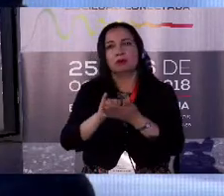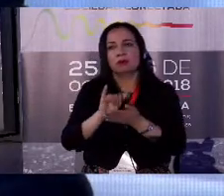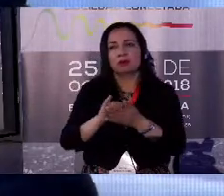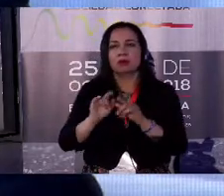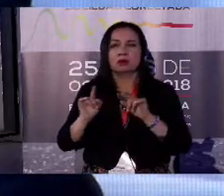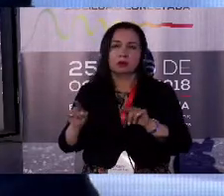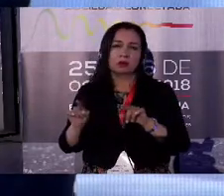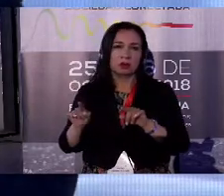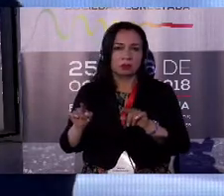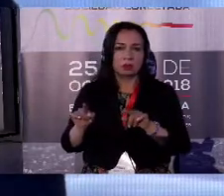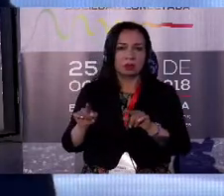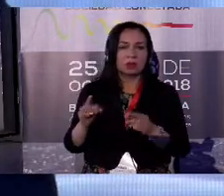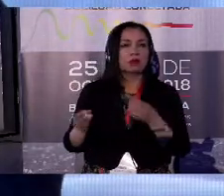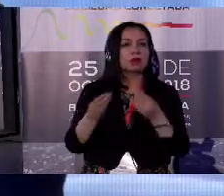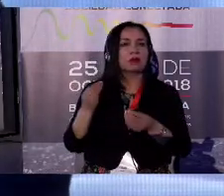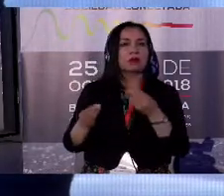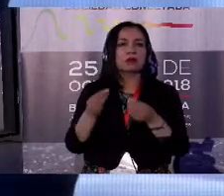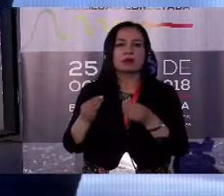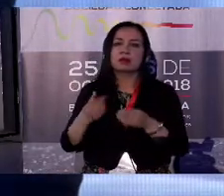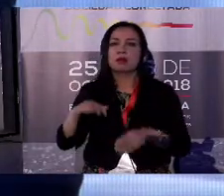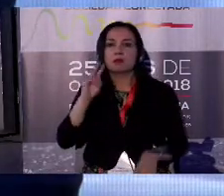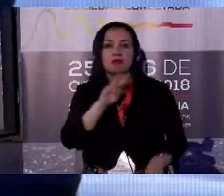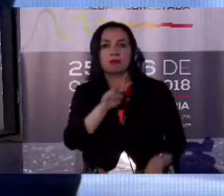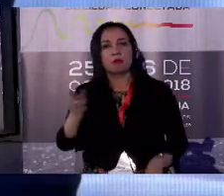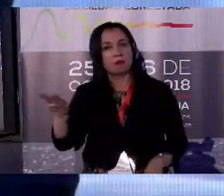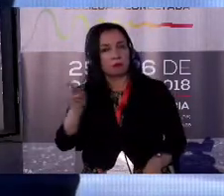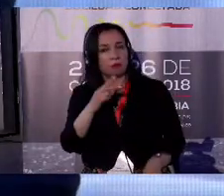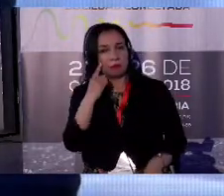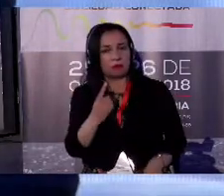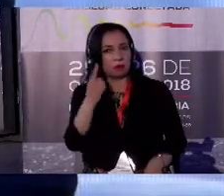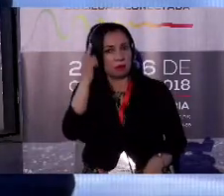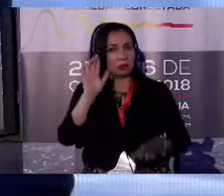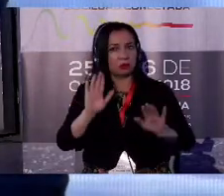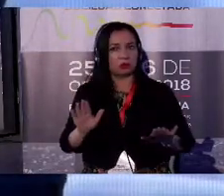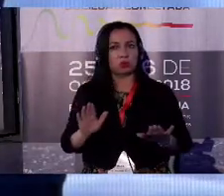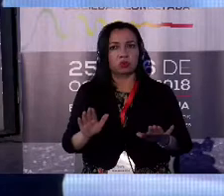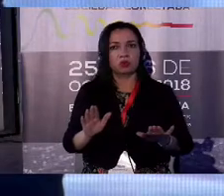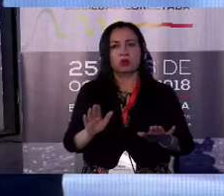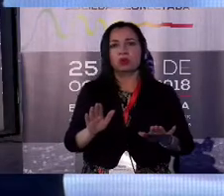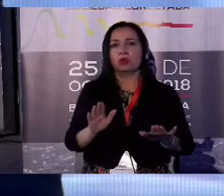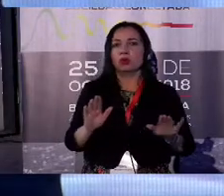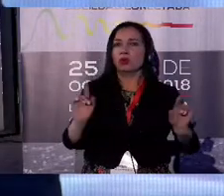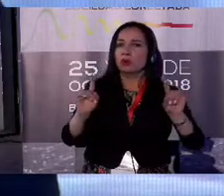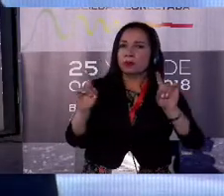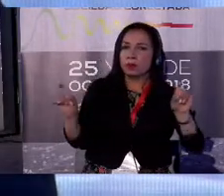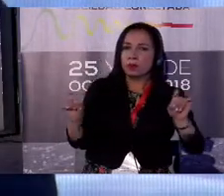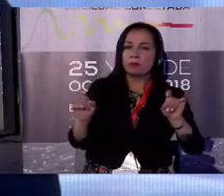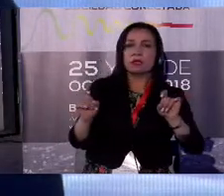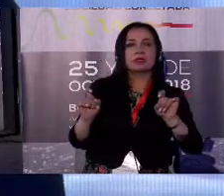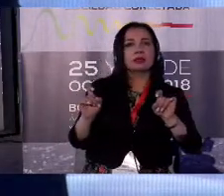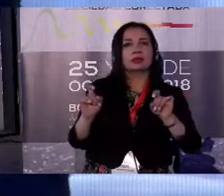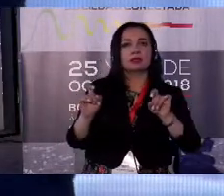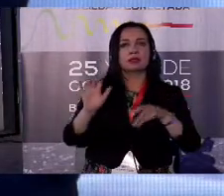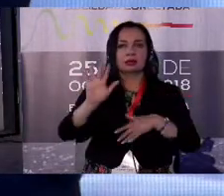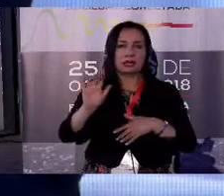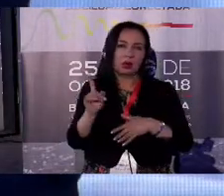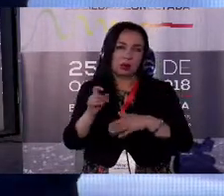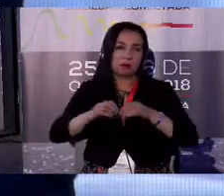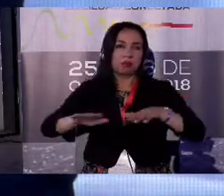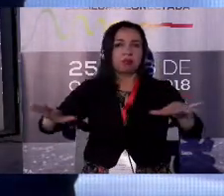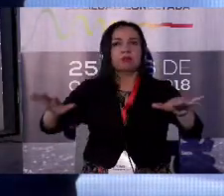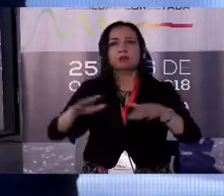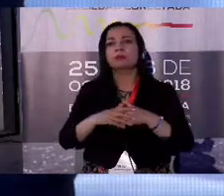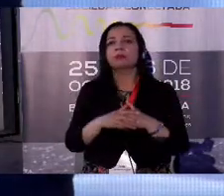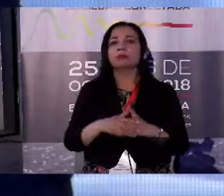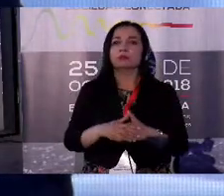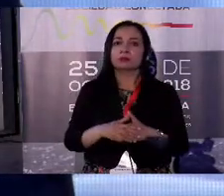que se acaba, que es donde vemos que van a estar los primeros despejes de despliegues de 5G. Es por